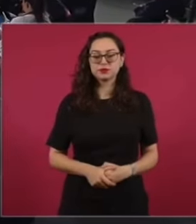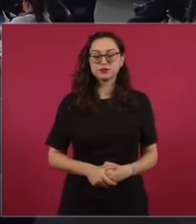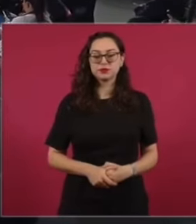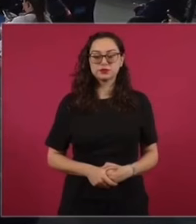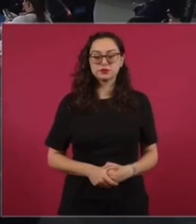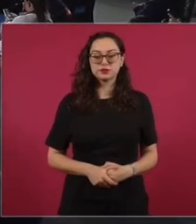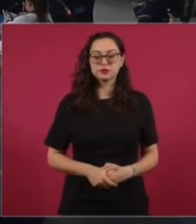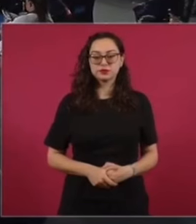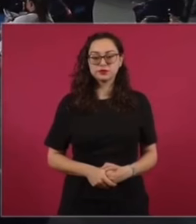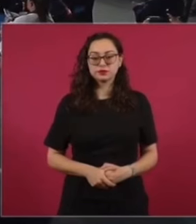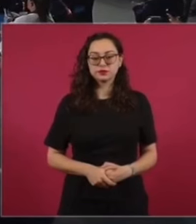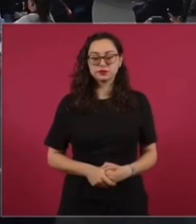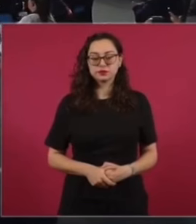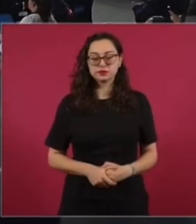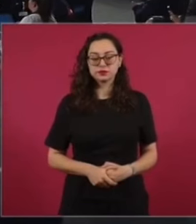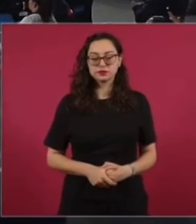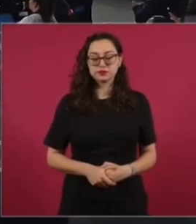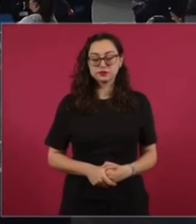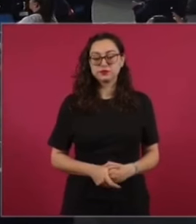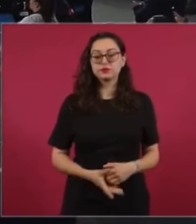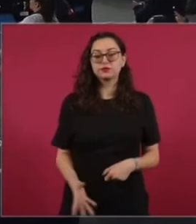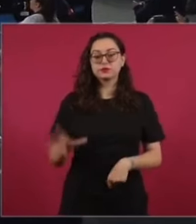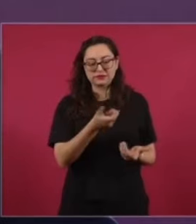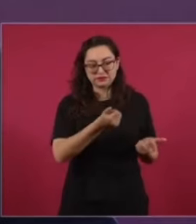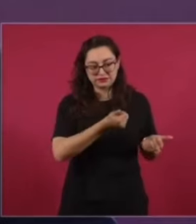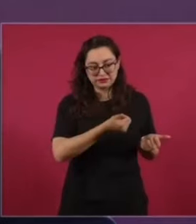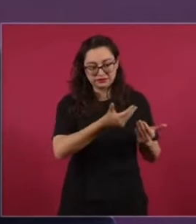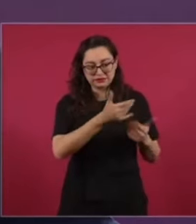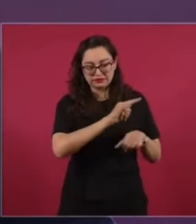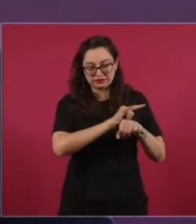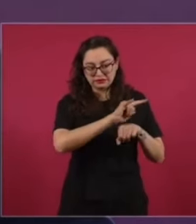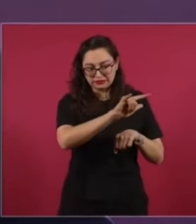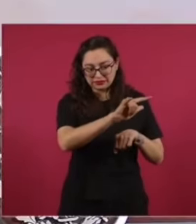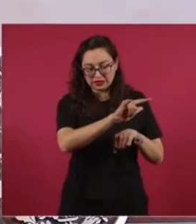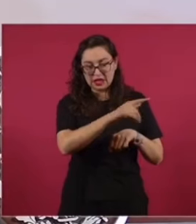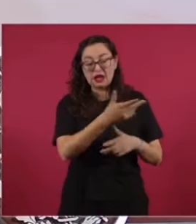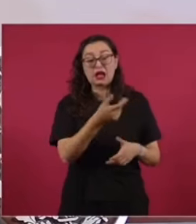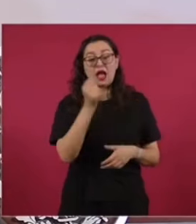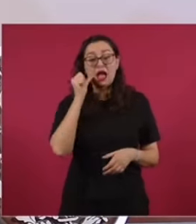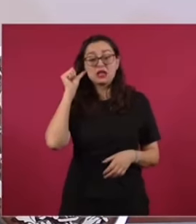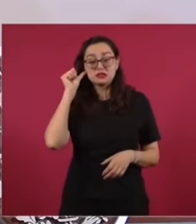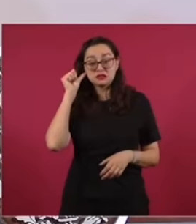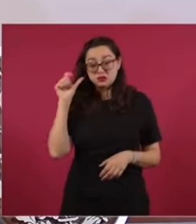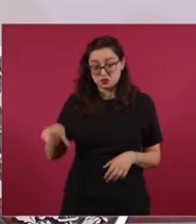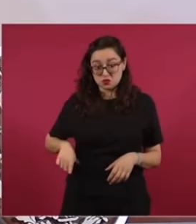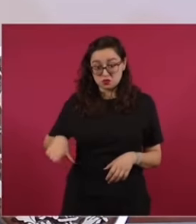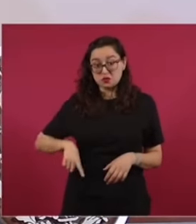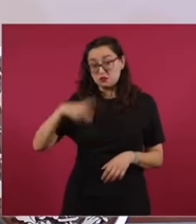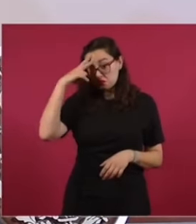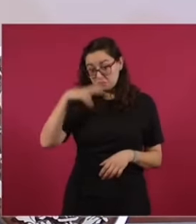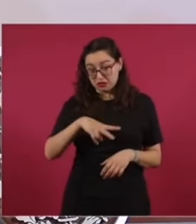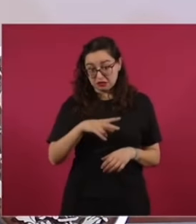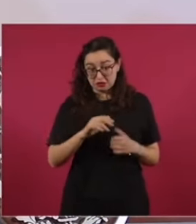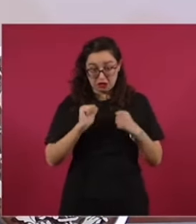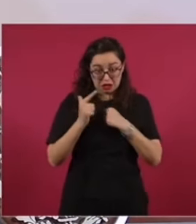mexicanas han manifestado que ellas no estuvieron involucradas. No, el gobierno de México no participó en